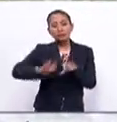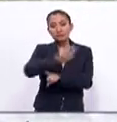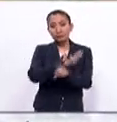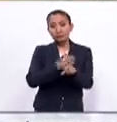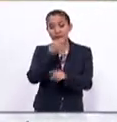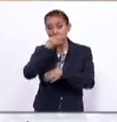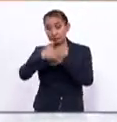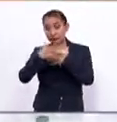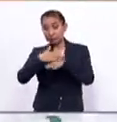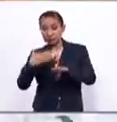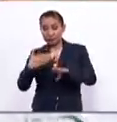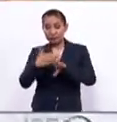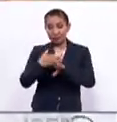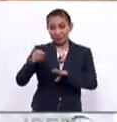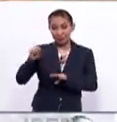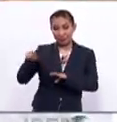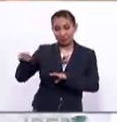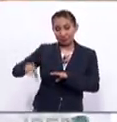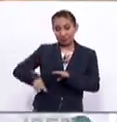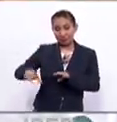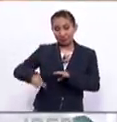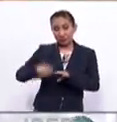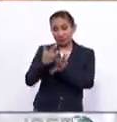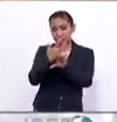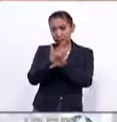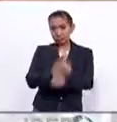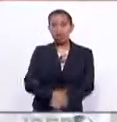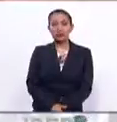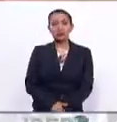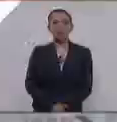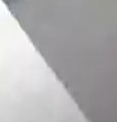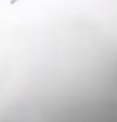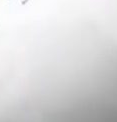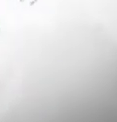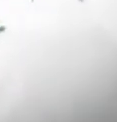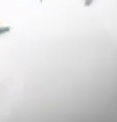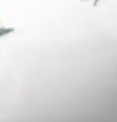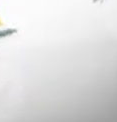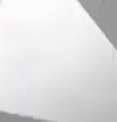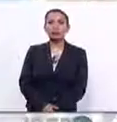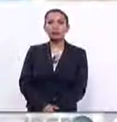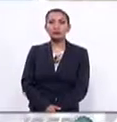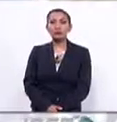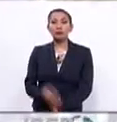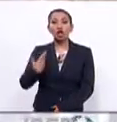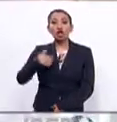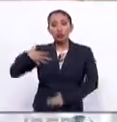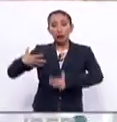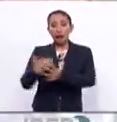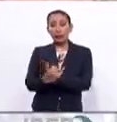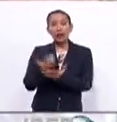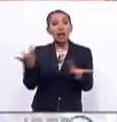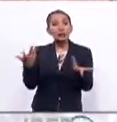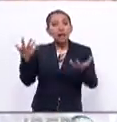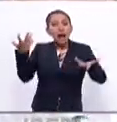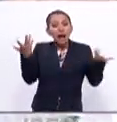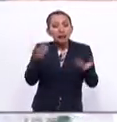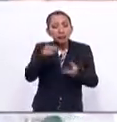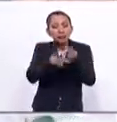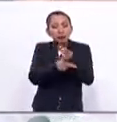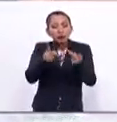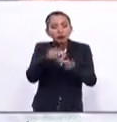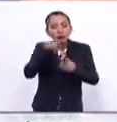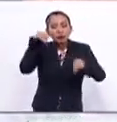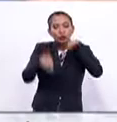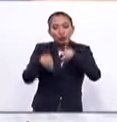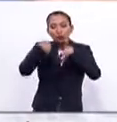contexto de amenazas y agresiones por parte del gobierno de los Estados Unidos. Nuestra victoria es producir,